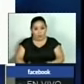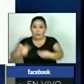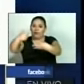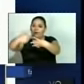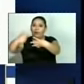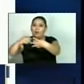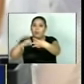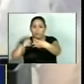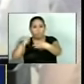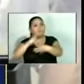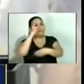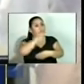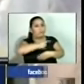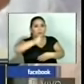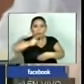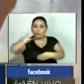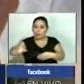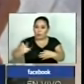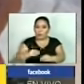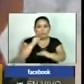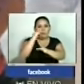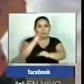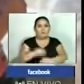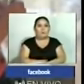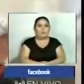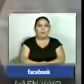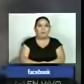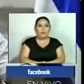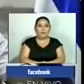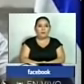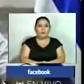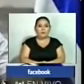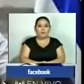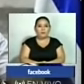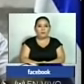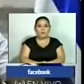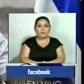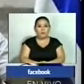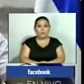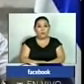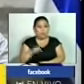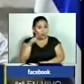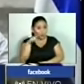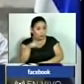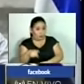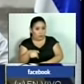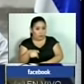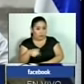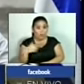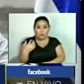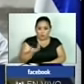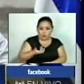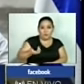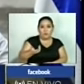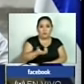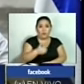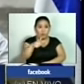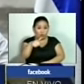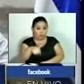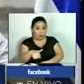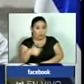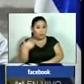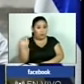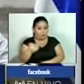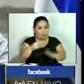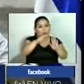constitucional para hacer cumplir los lineamientos. Y hoy más que nunca, no solo debemos cumplir con